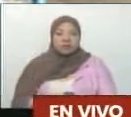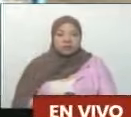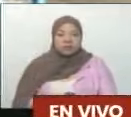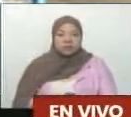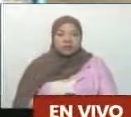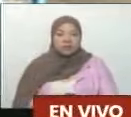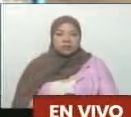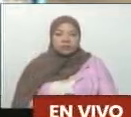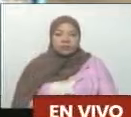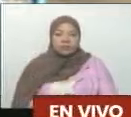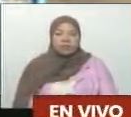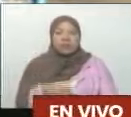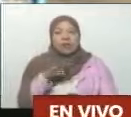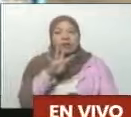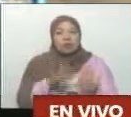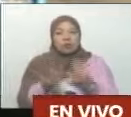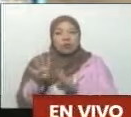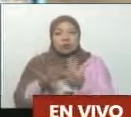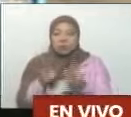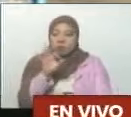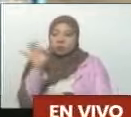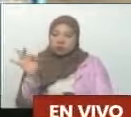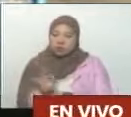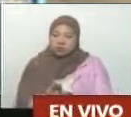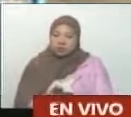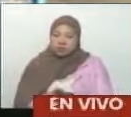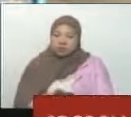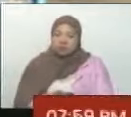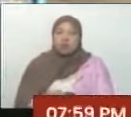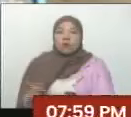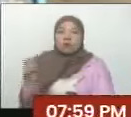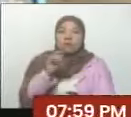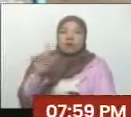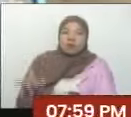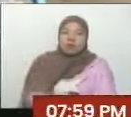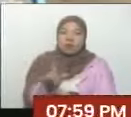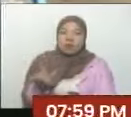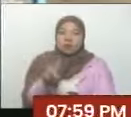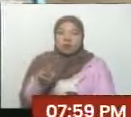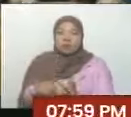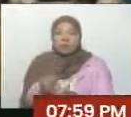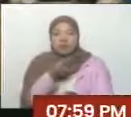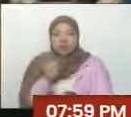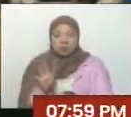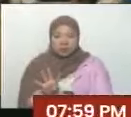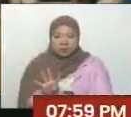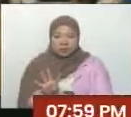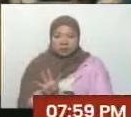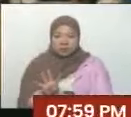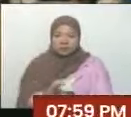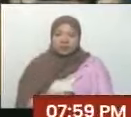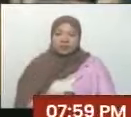90,6%, presidente, ante el 95% que era esperado para el mes de julio de este año 2024. Esa fue una